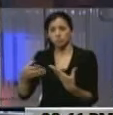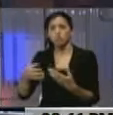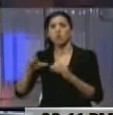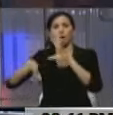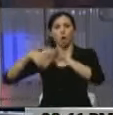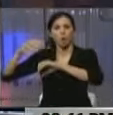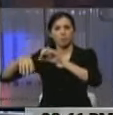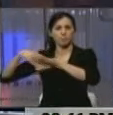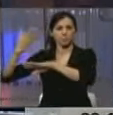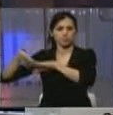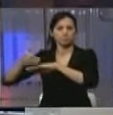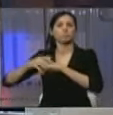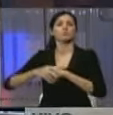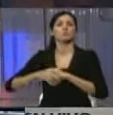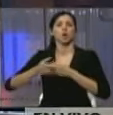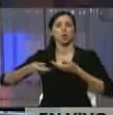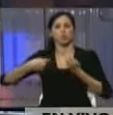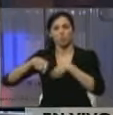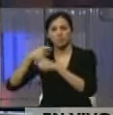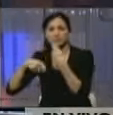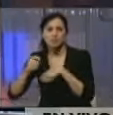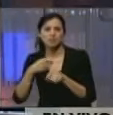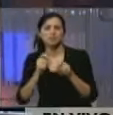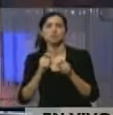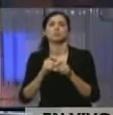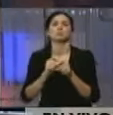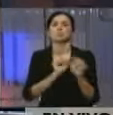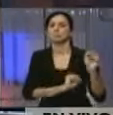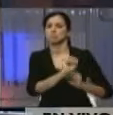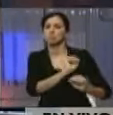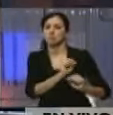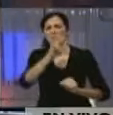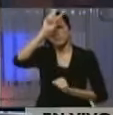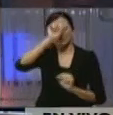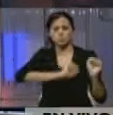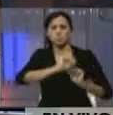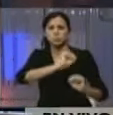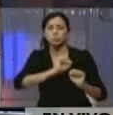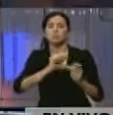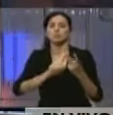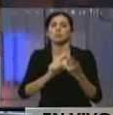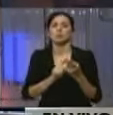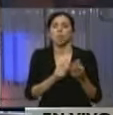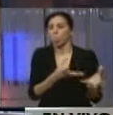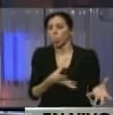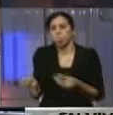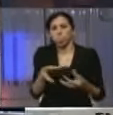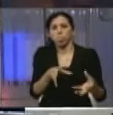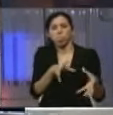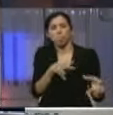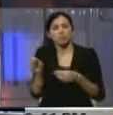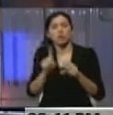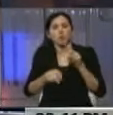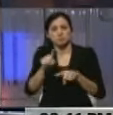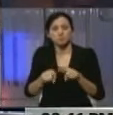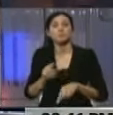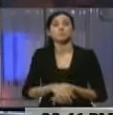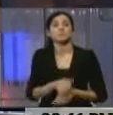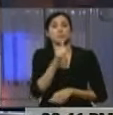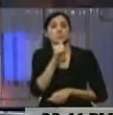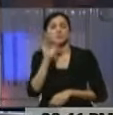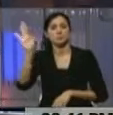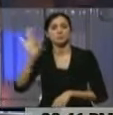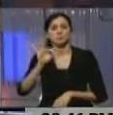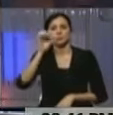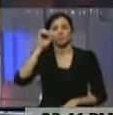importaciones, comercialización, combate contra el bachaquerismo, el contrabando y las irregularidades, el